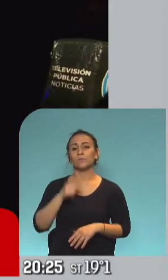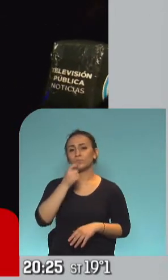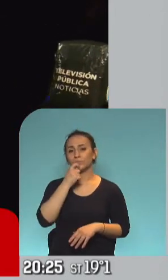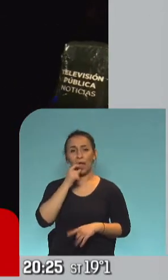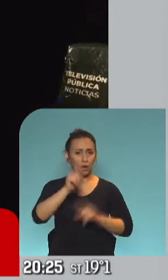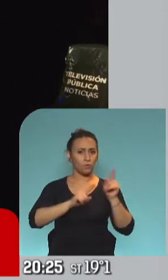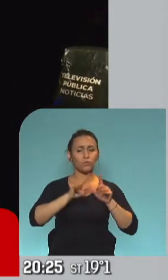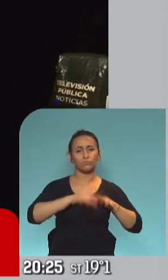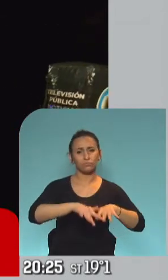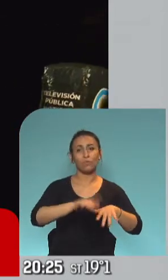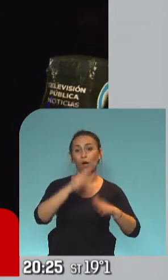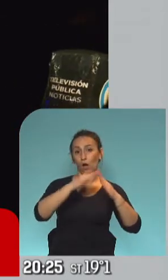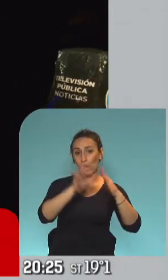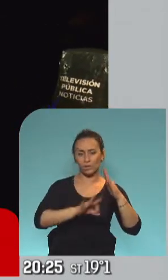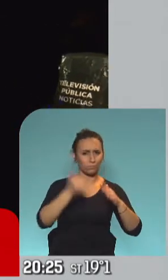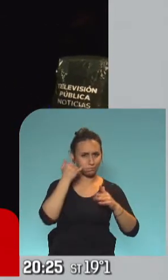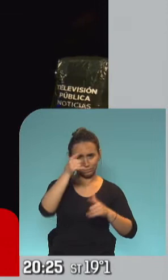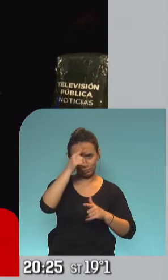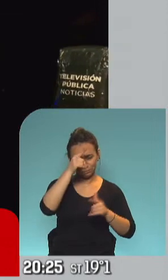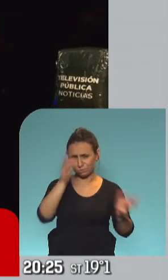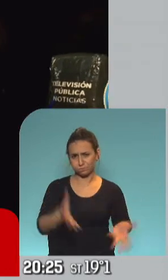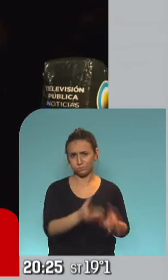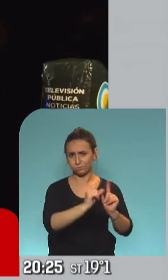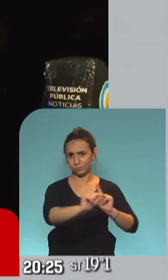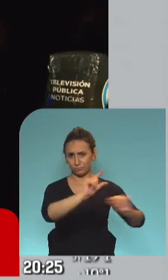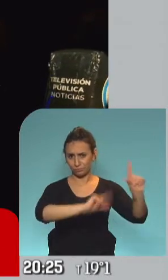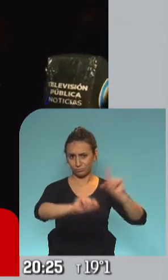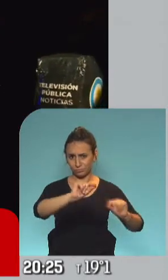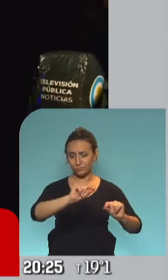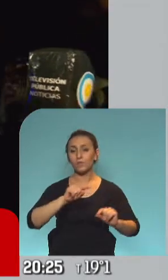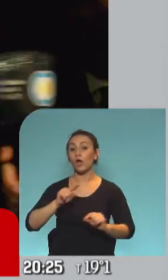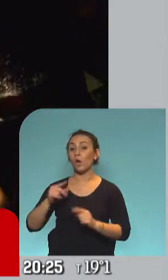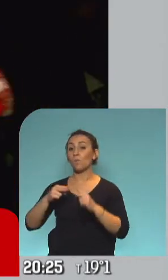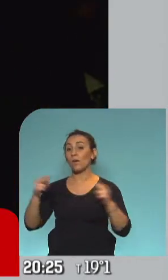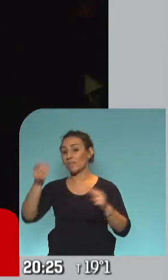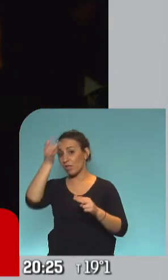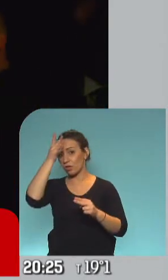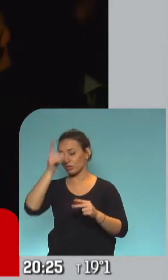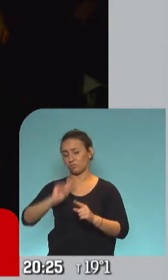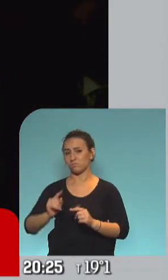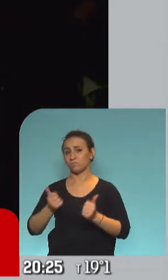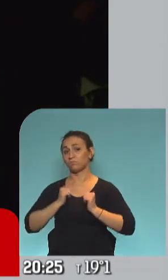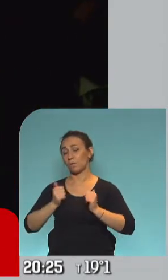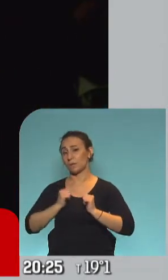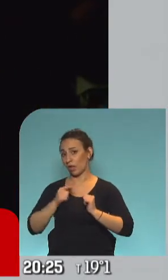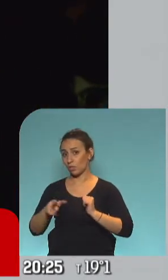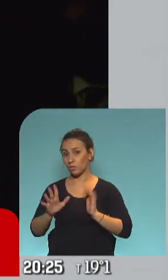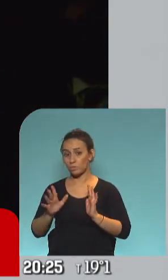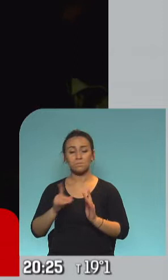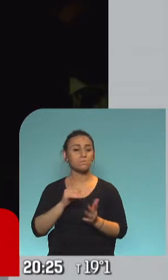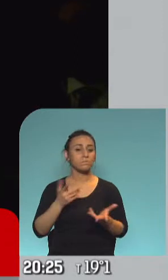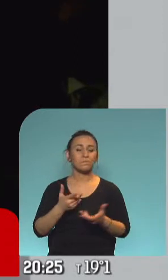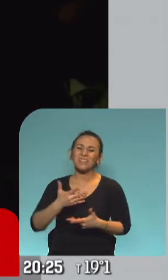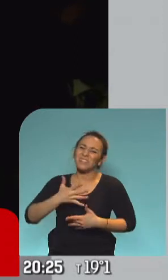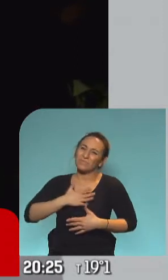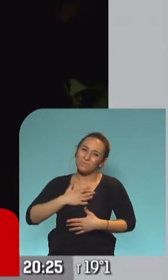2, en la matanza que continúa y esperan el anuncio o el comunicado. ¿Qué piensa de esta situación? Me parece que no es una decisión, que no es una